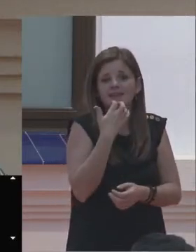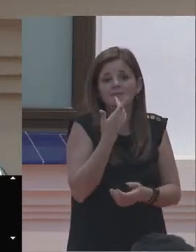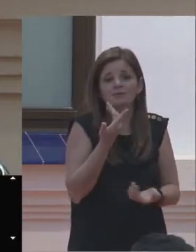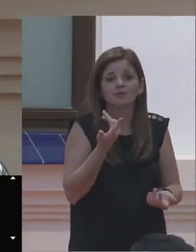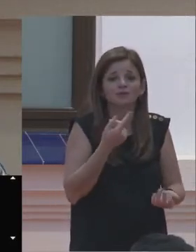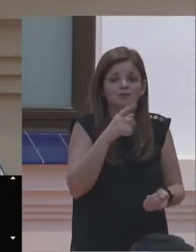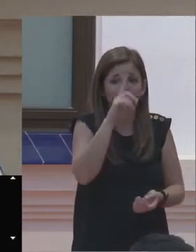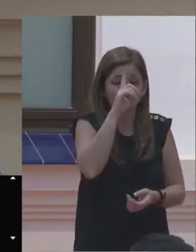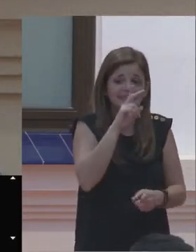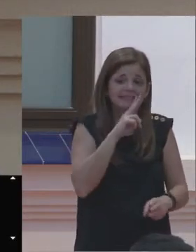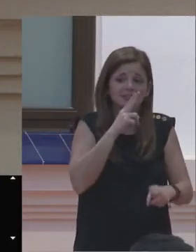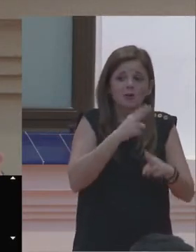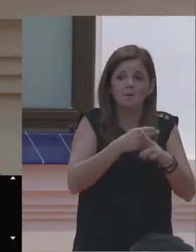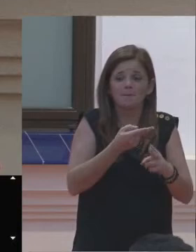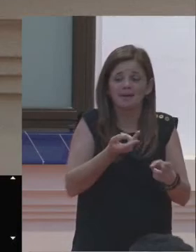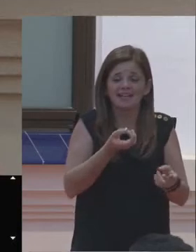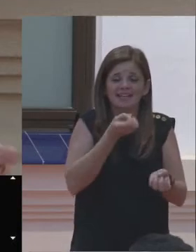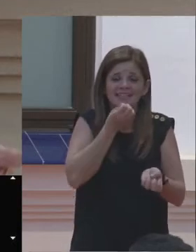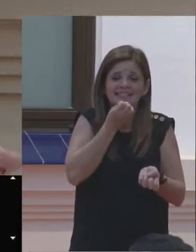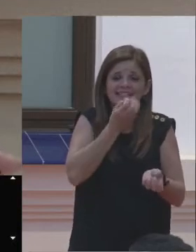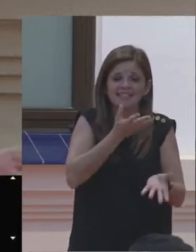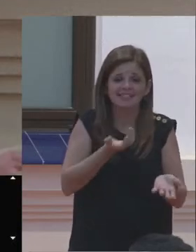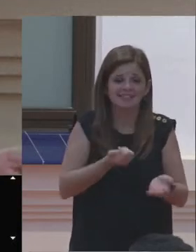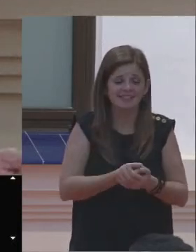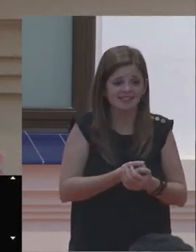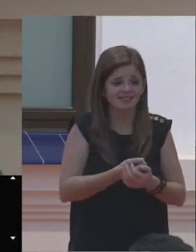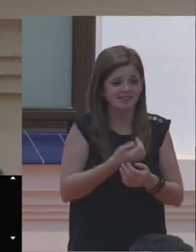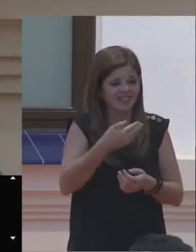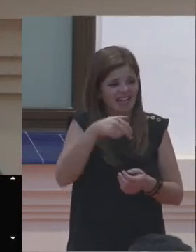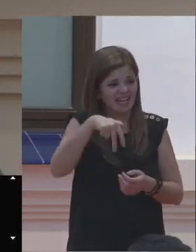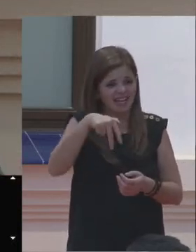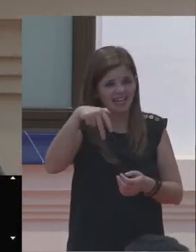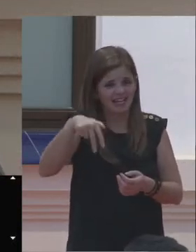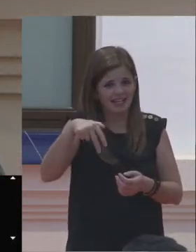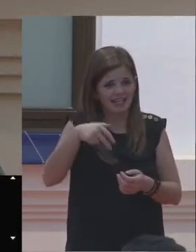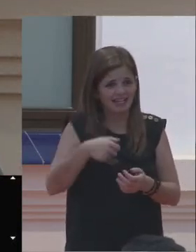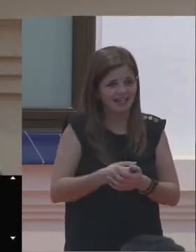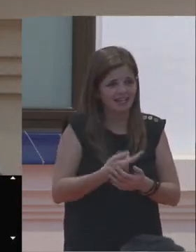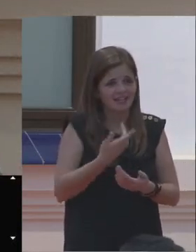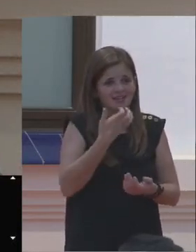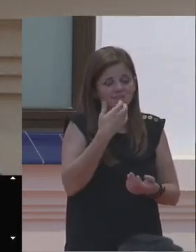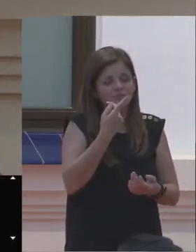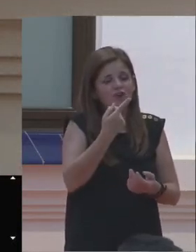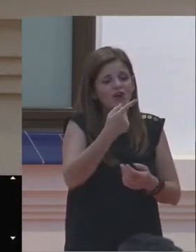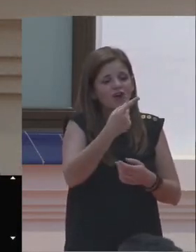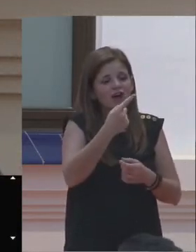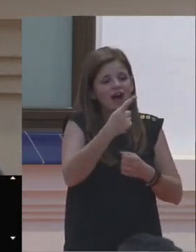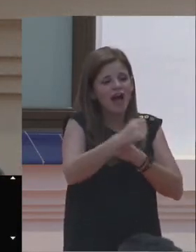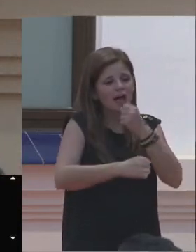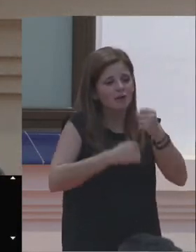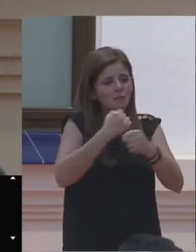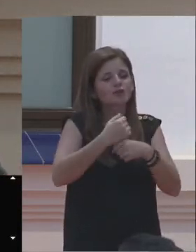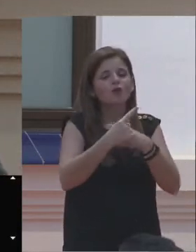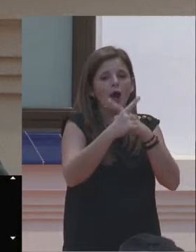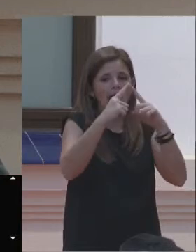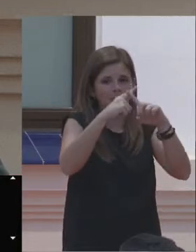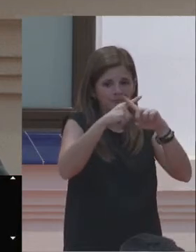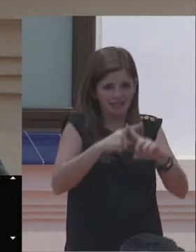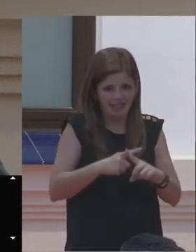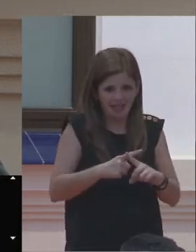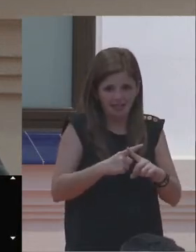que siento envidia cada vez que hablo de ellos, KLM y Schiphol. O sea, el aeropuerto de Ámsterdam y KLM es